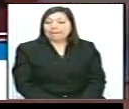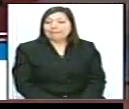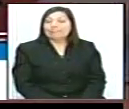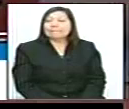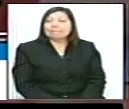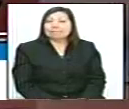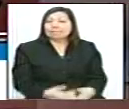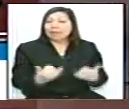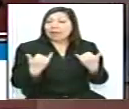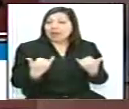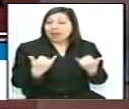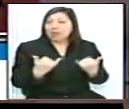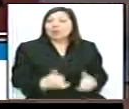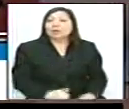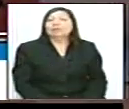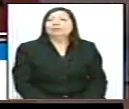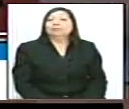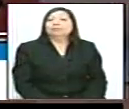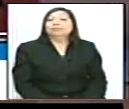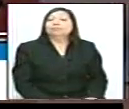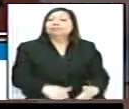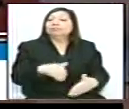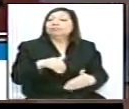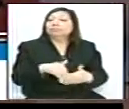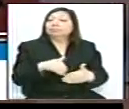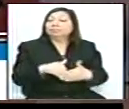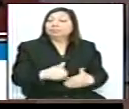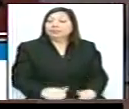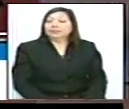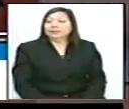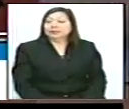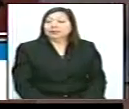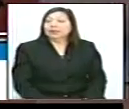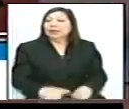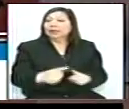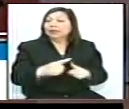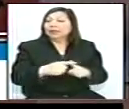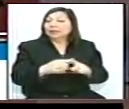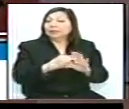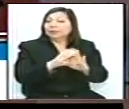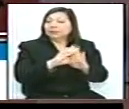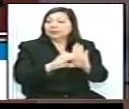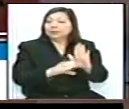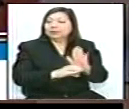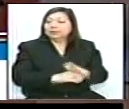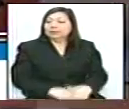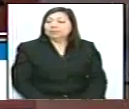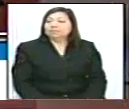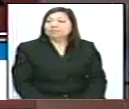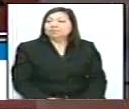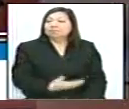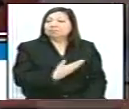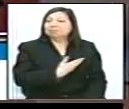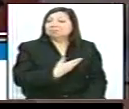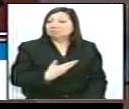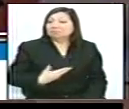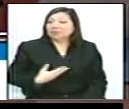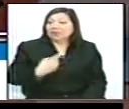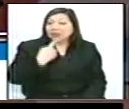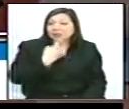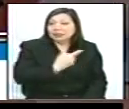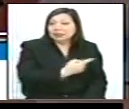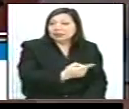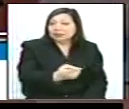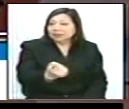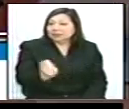Se va a proceder a la elección de los miembros del Tribunal Constitucional. La presidencia recuerda que para